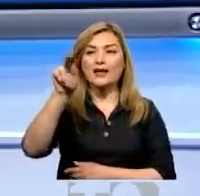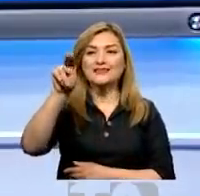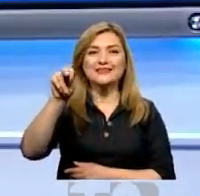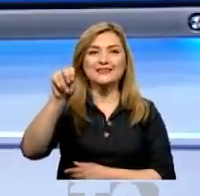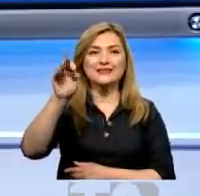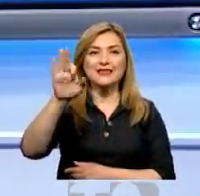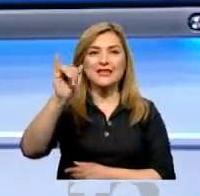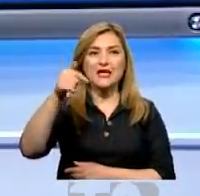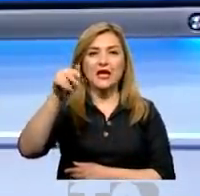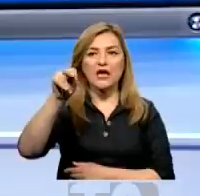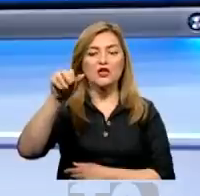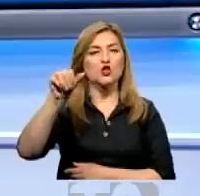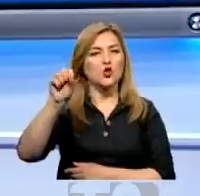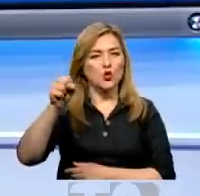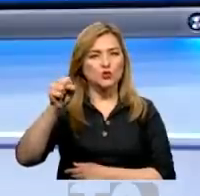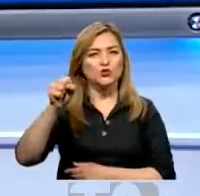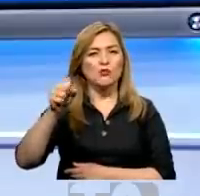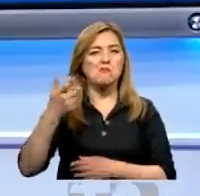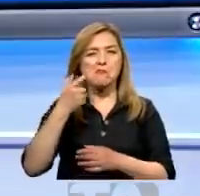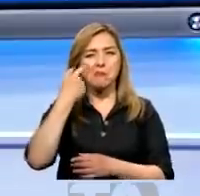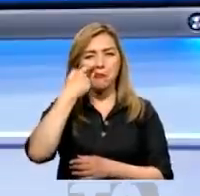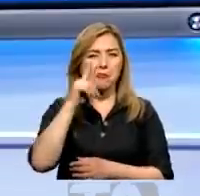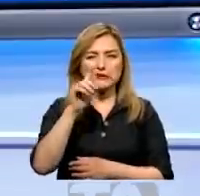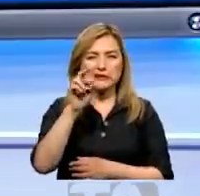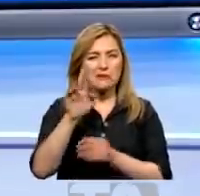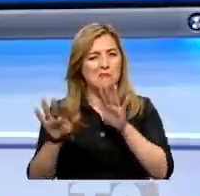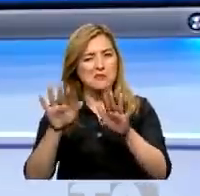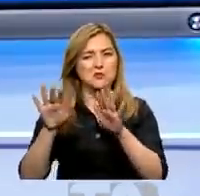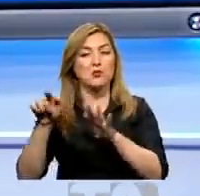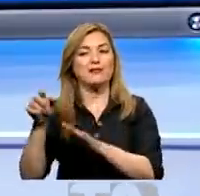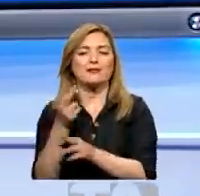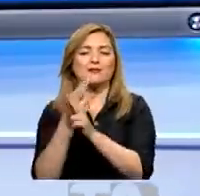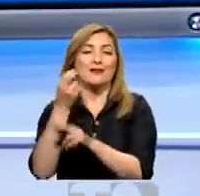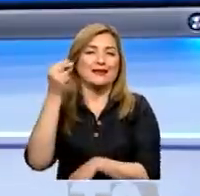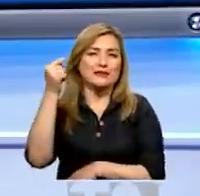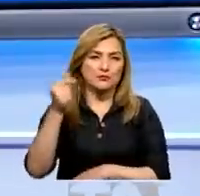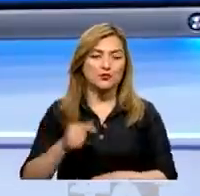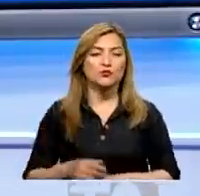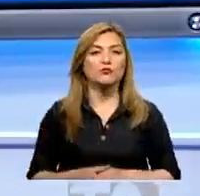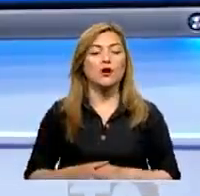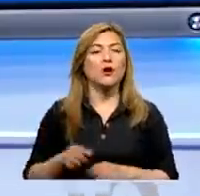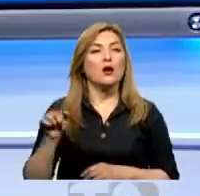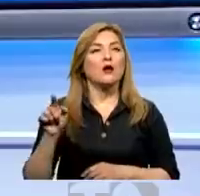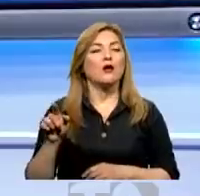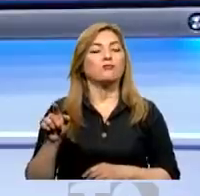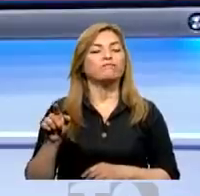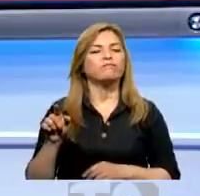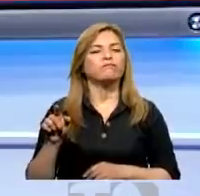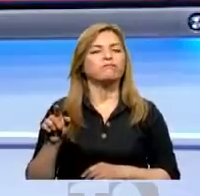diagnóstico de personas con COVID-19. Además, las autoridades de la institución informaron que enviaron un listado de